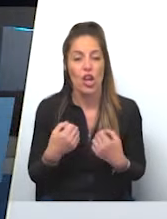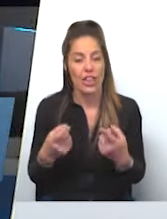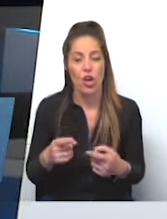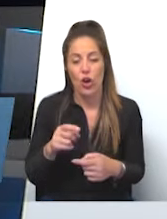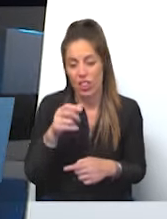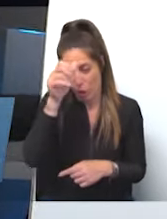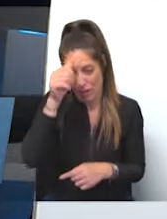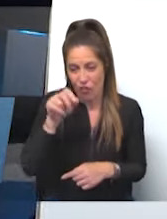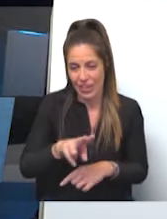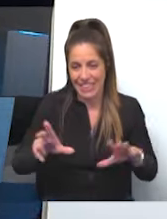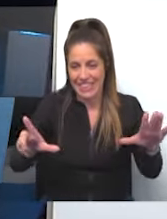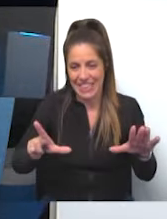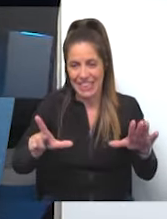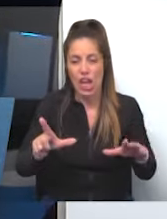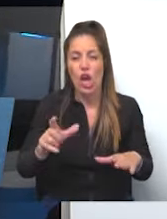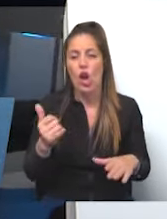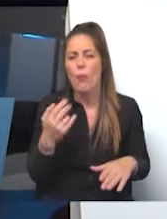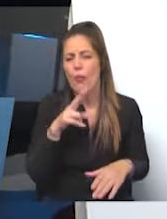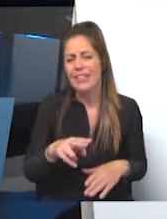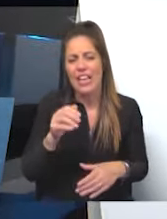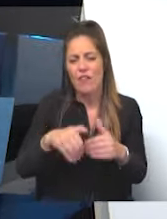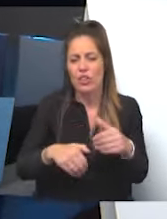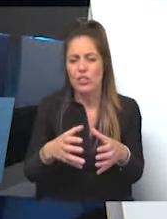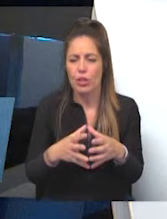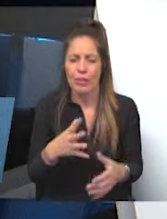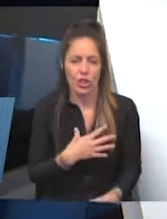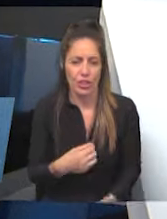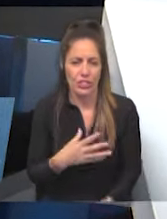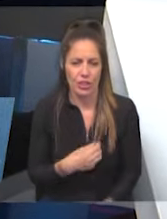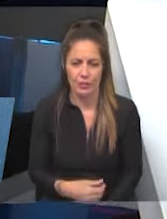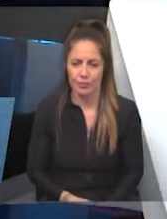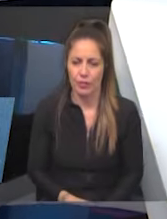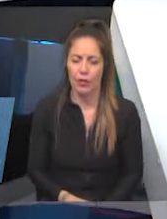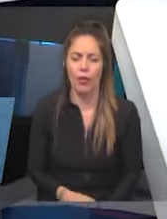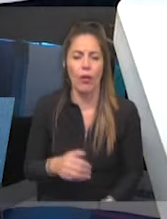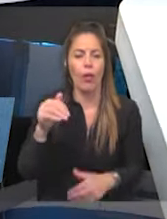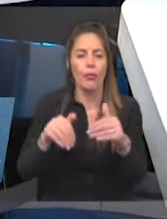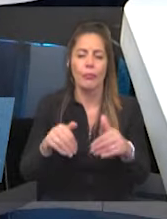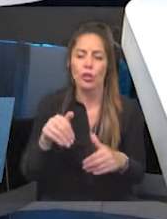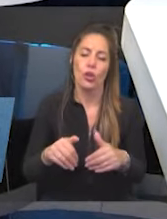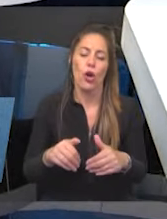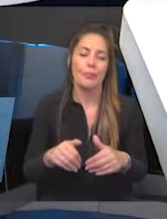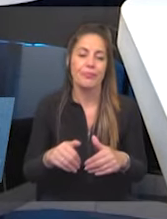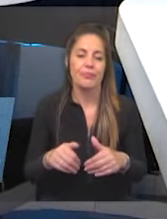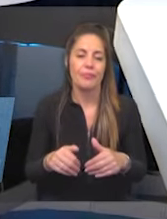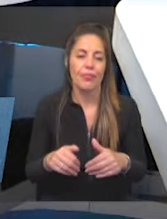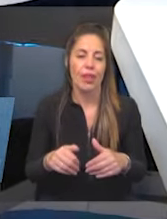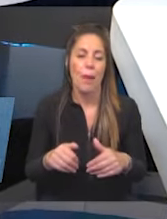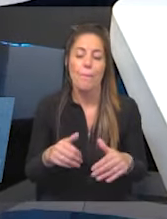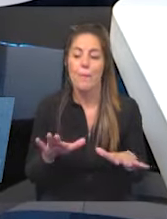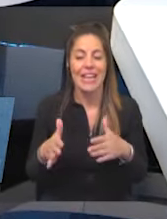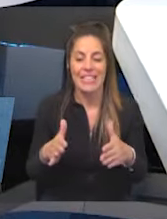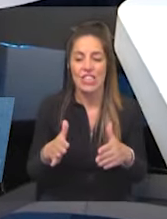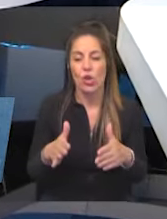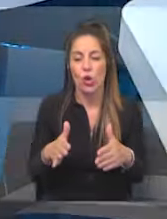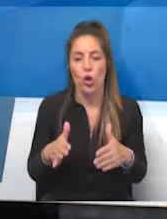27 no cómo tomaste la votación del partido Nacional votó prácticamente en una cifra muy cercana a la que